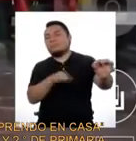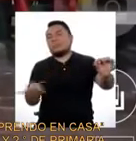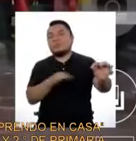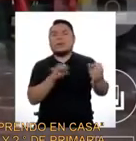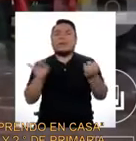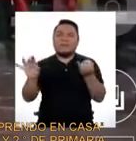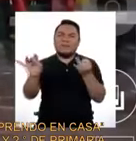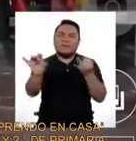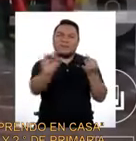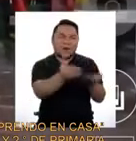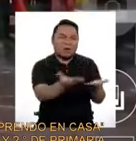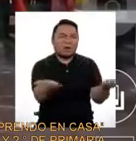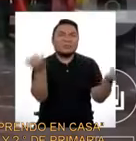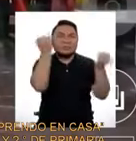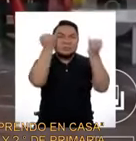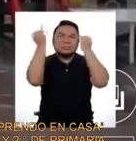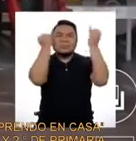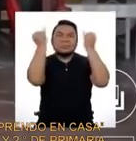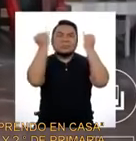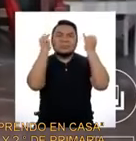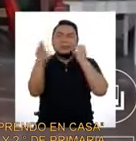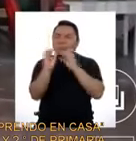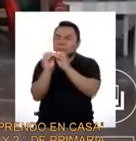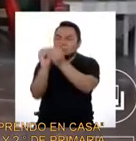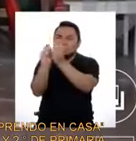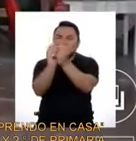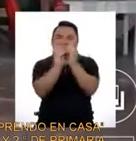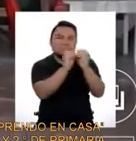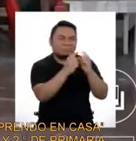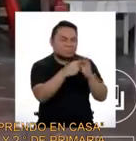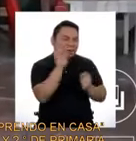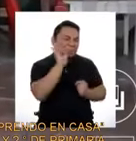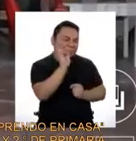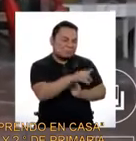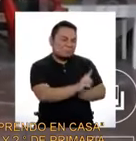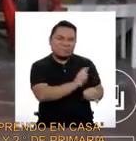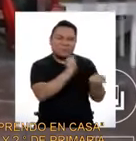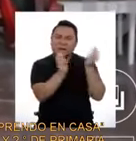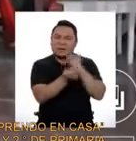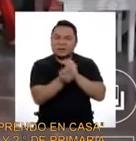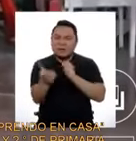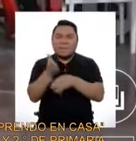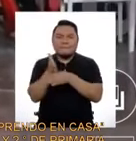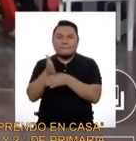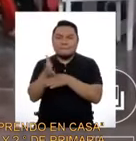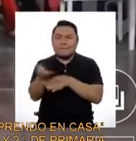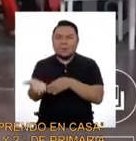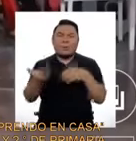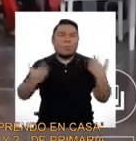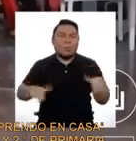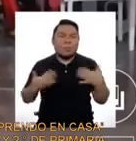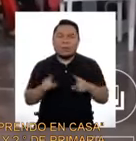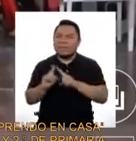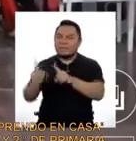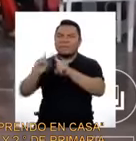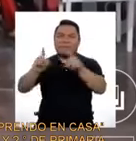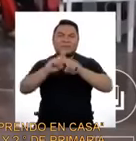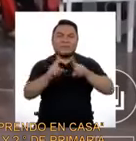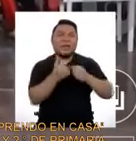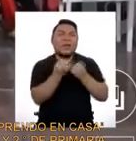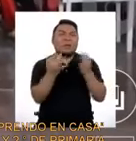de xilófono. Había bastantes, pero no me acuerdo, uno de metales, unos que solamente eran de madera, unos diferentes y